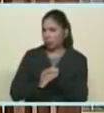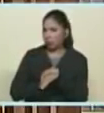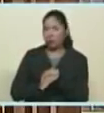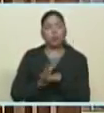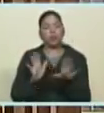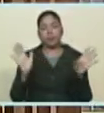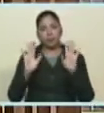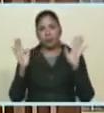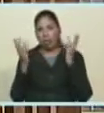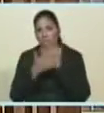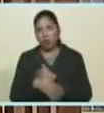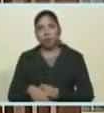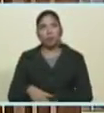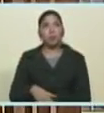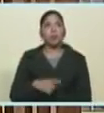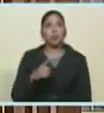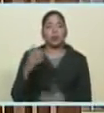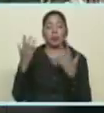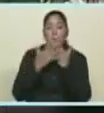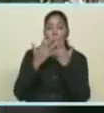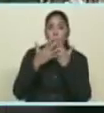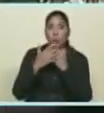El Aissami.